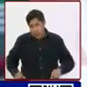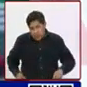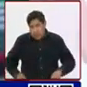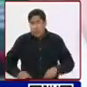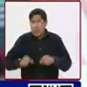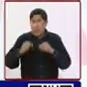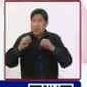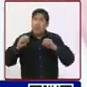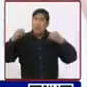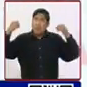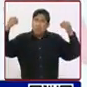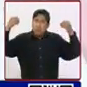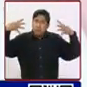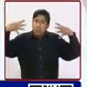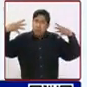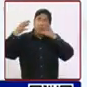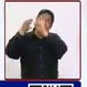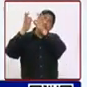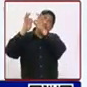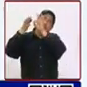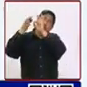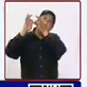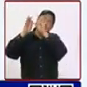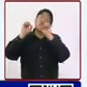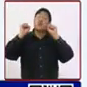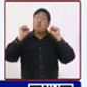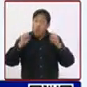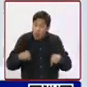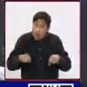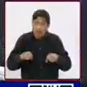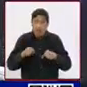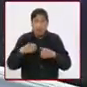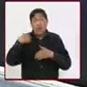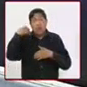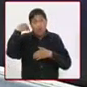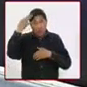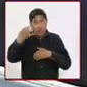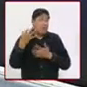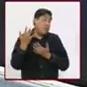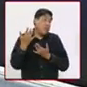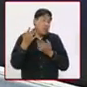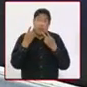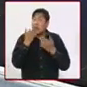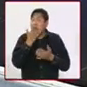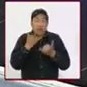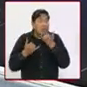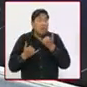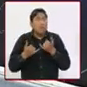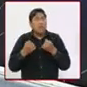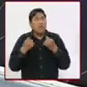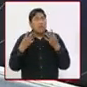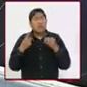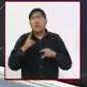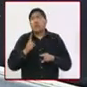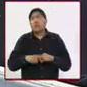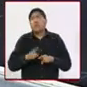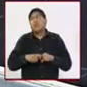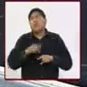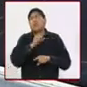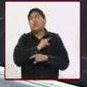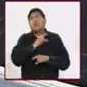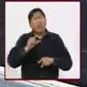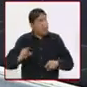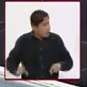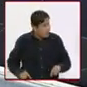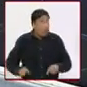la iluminación y ver si la pueden mejorar la iluminación para el partido, ¿no? Veremos qué es lo que pasa. Va a depender mucho de la